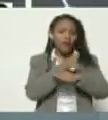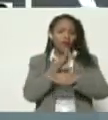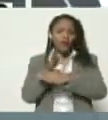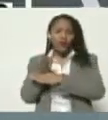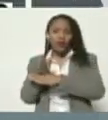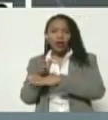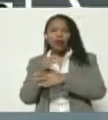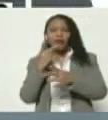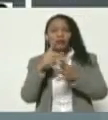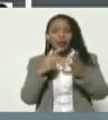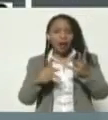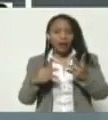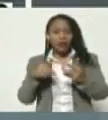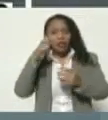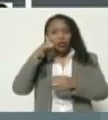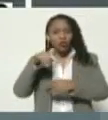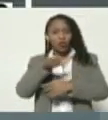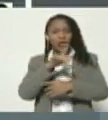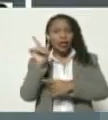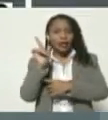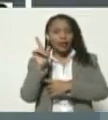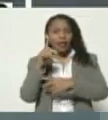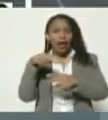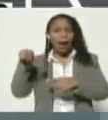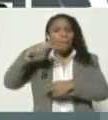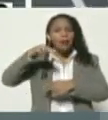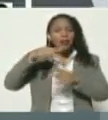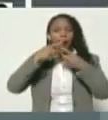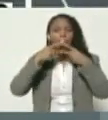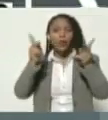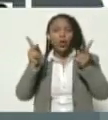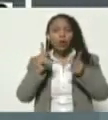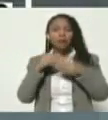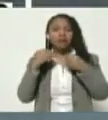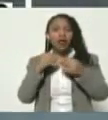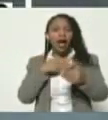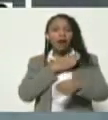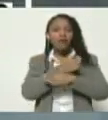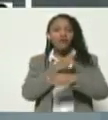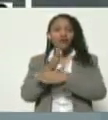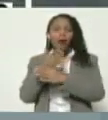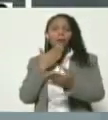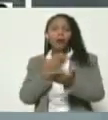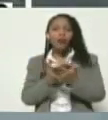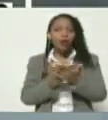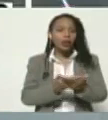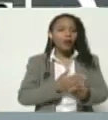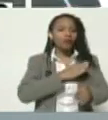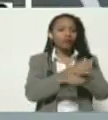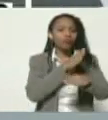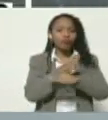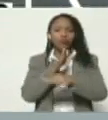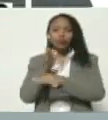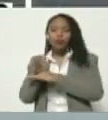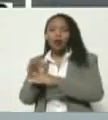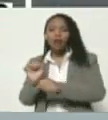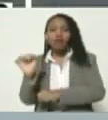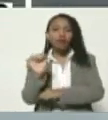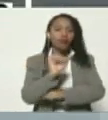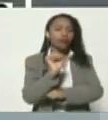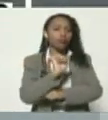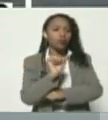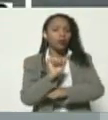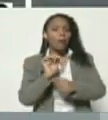ciudad, asambleas en plazas públicas, para llevar nuestra propuesta, nuestro volante, nuestro